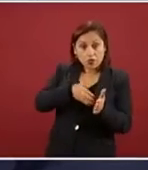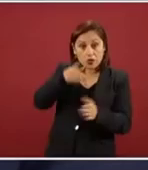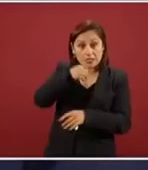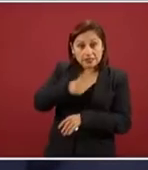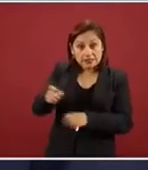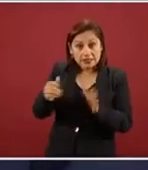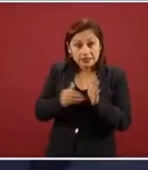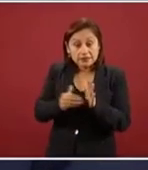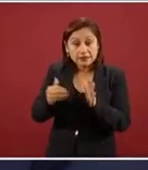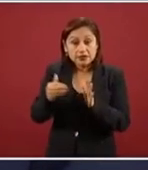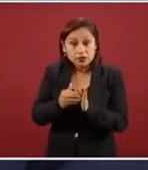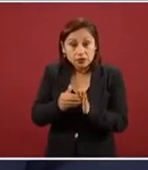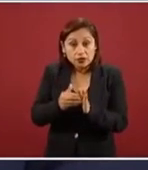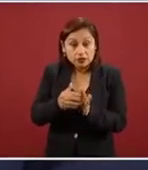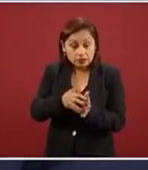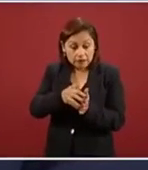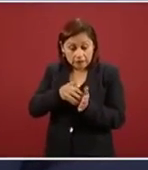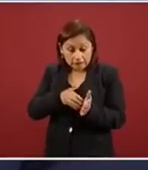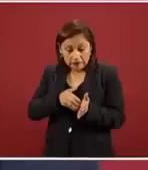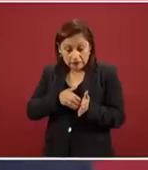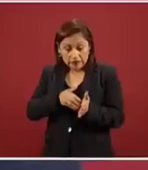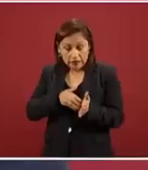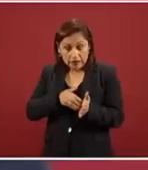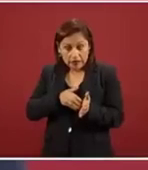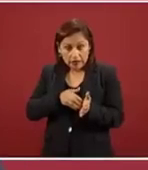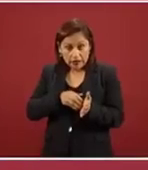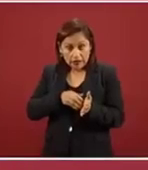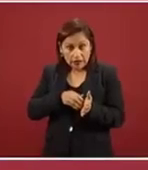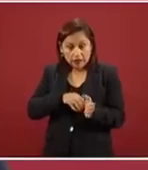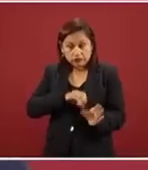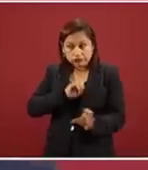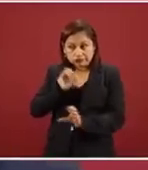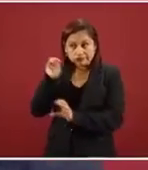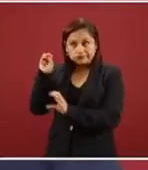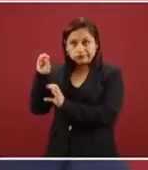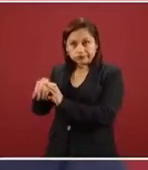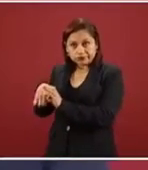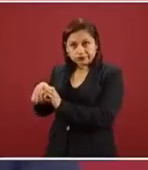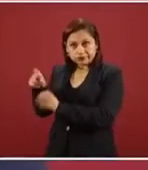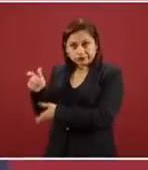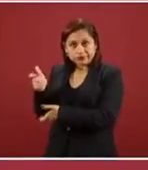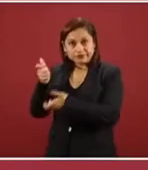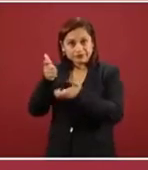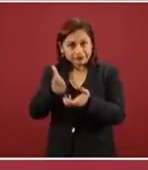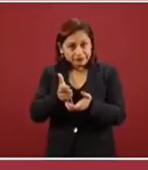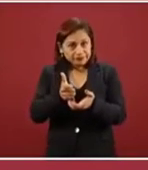es el presupuesto pues de 50